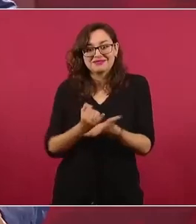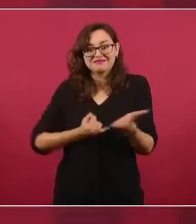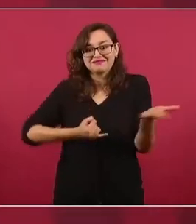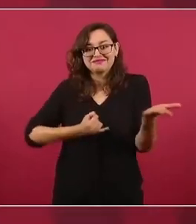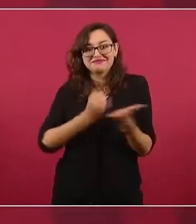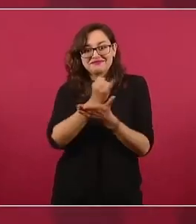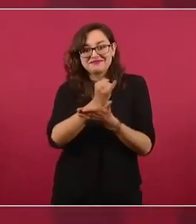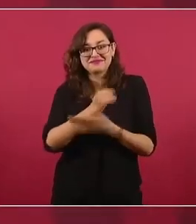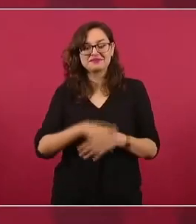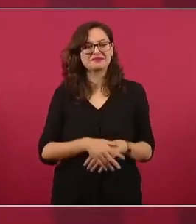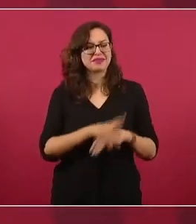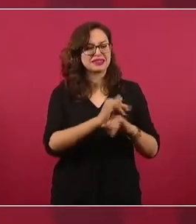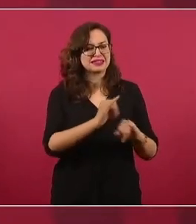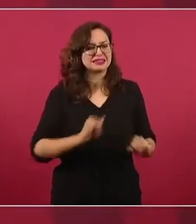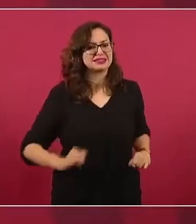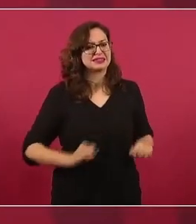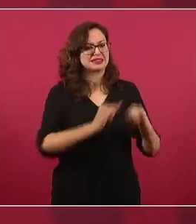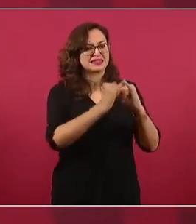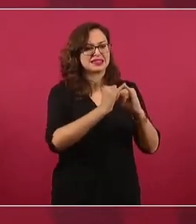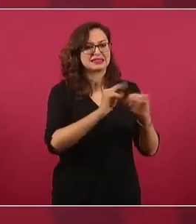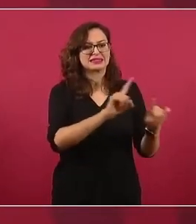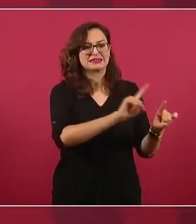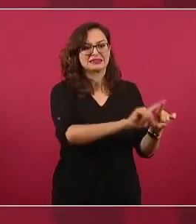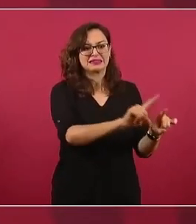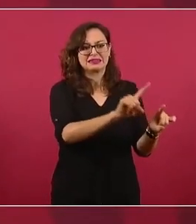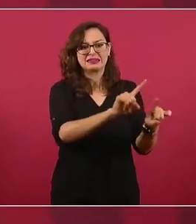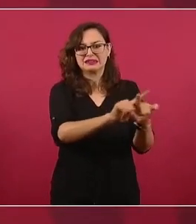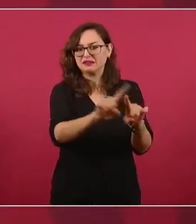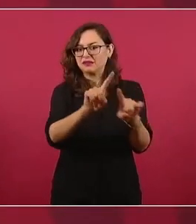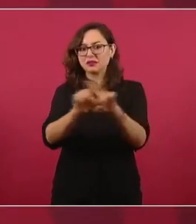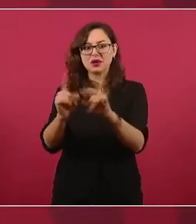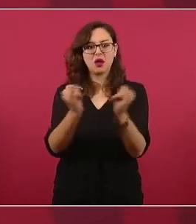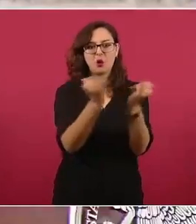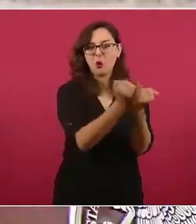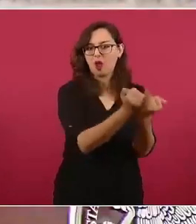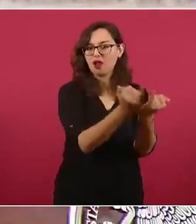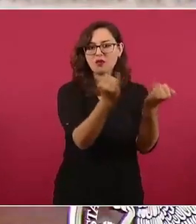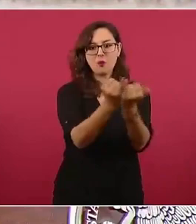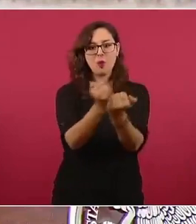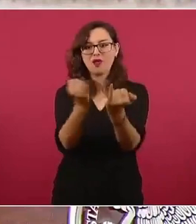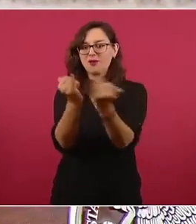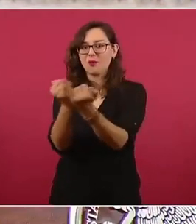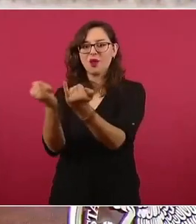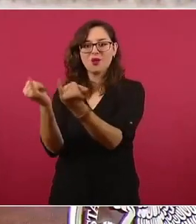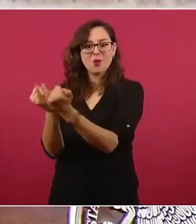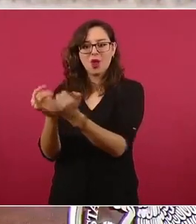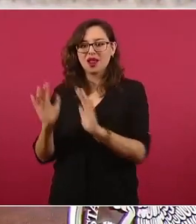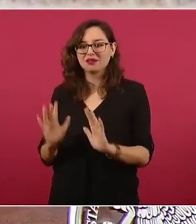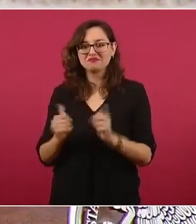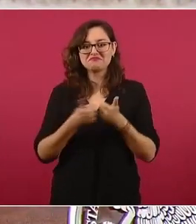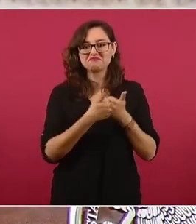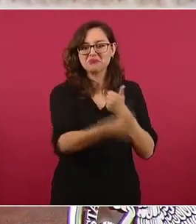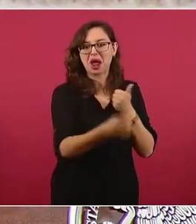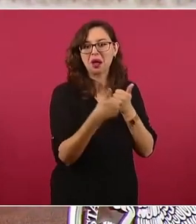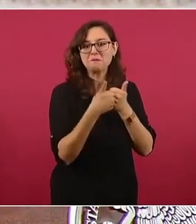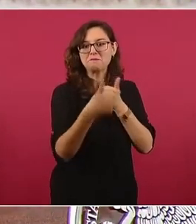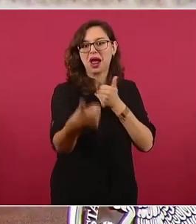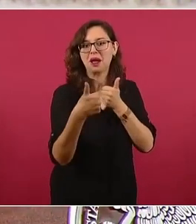sin poder o rodear por completo al presidente.